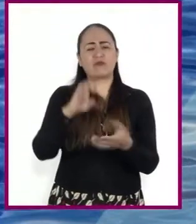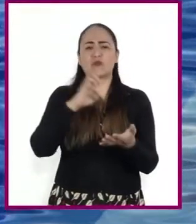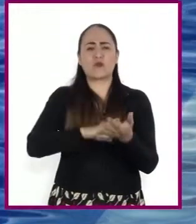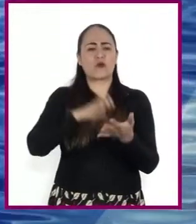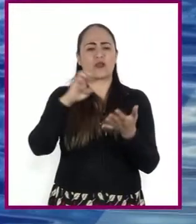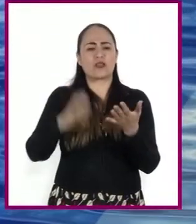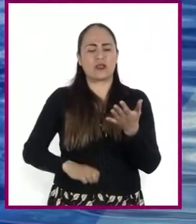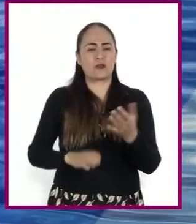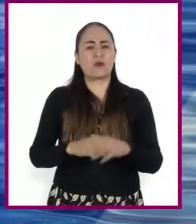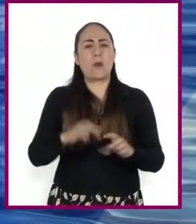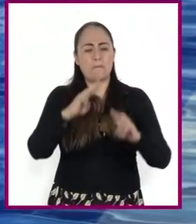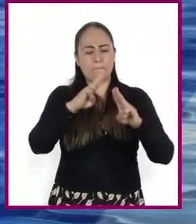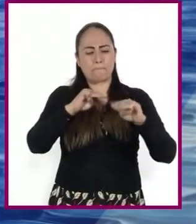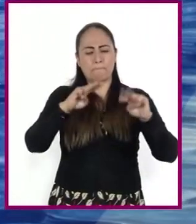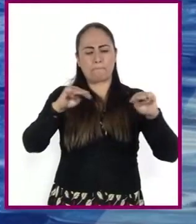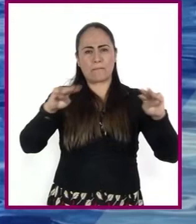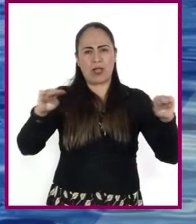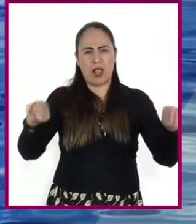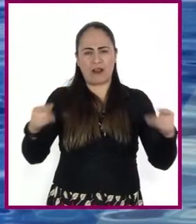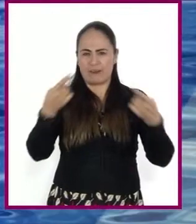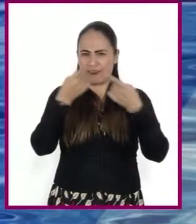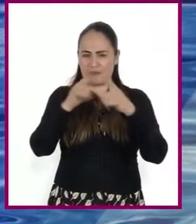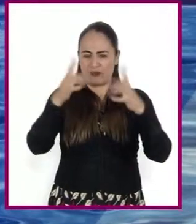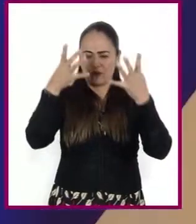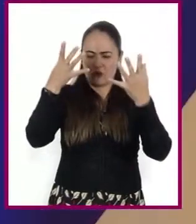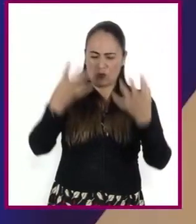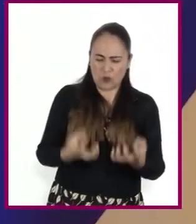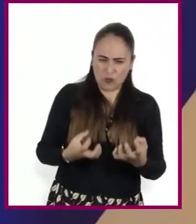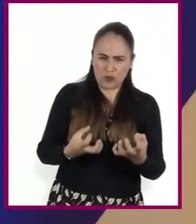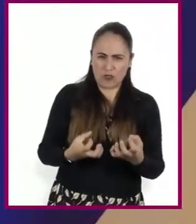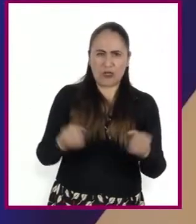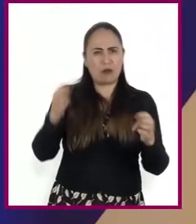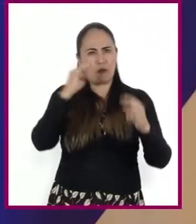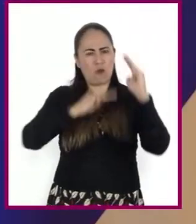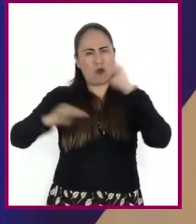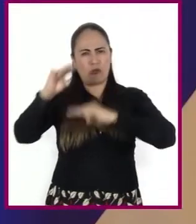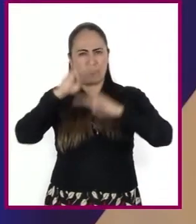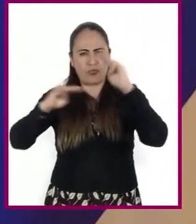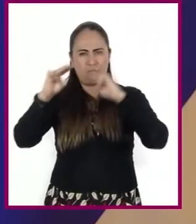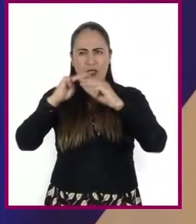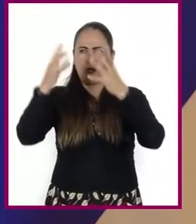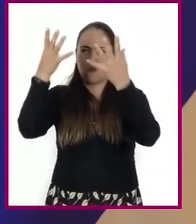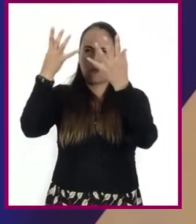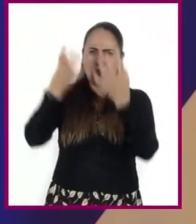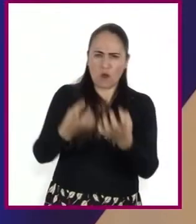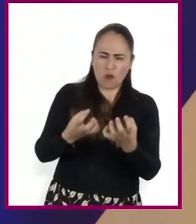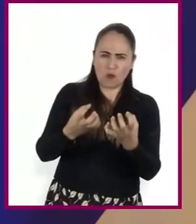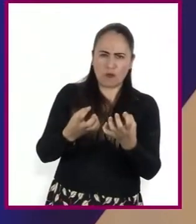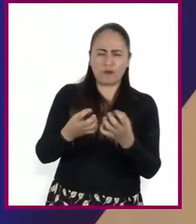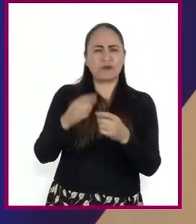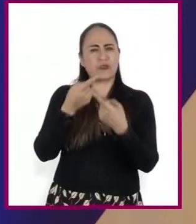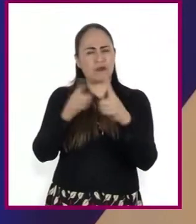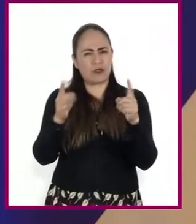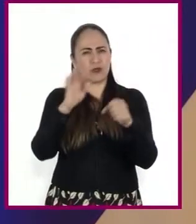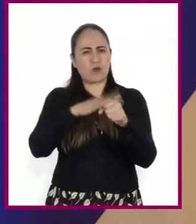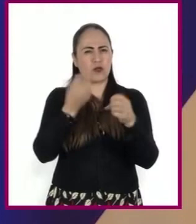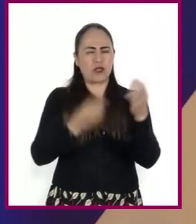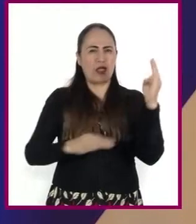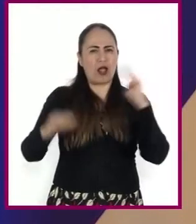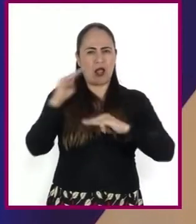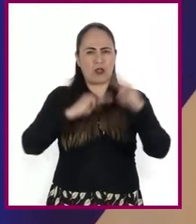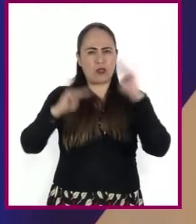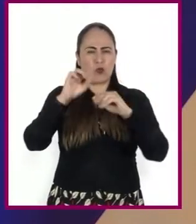gravedad a nivel del mar es distinta a la que hay en el monte Everest. puesto que la altura de este monte es